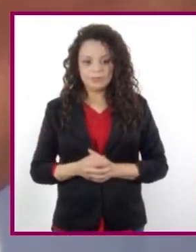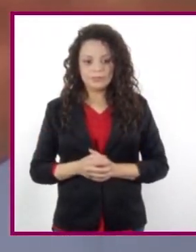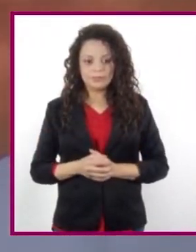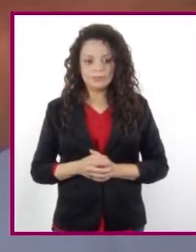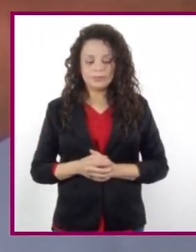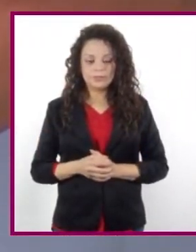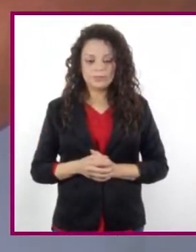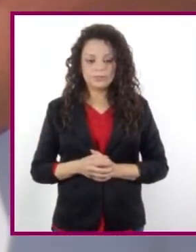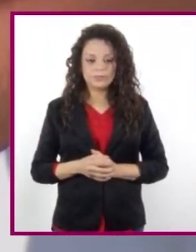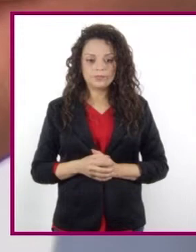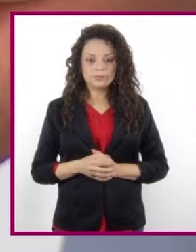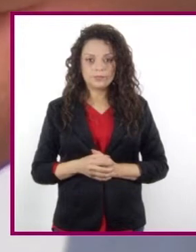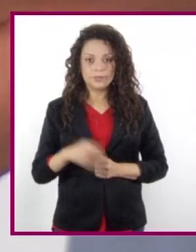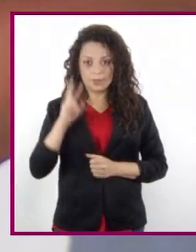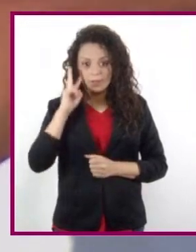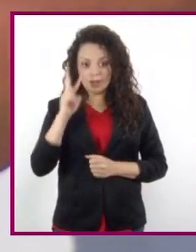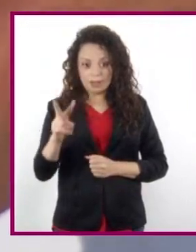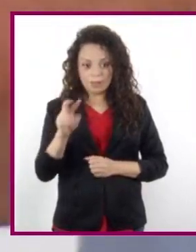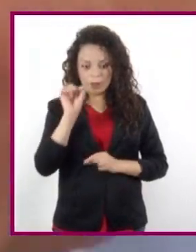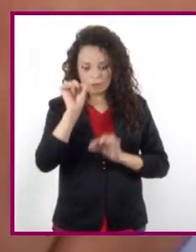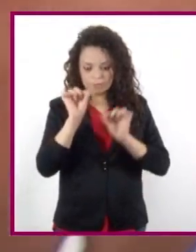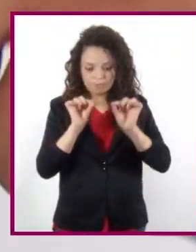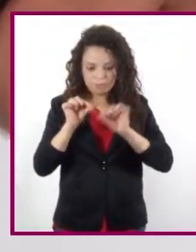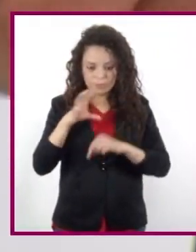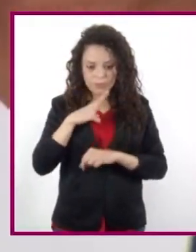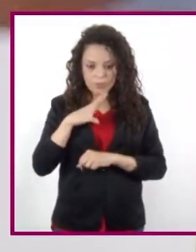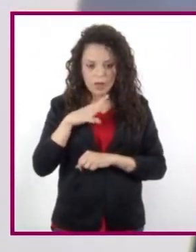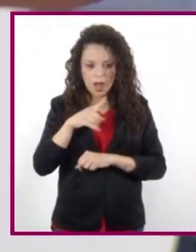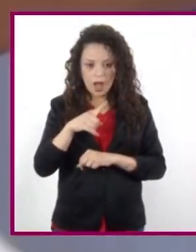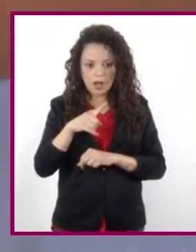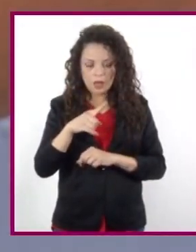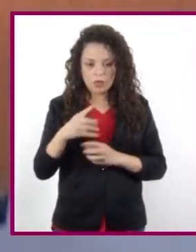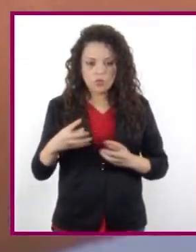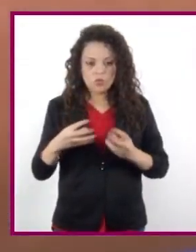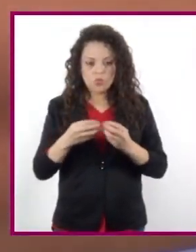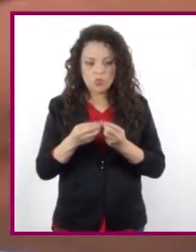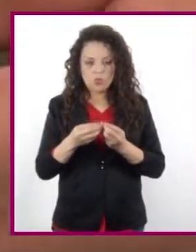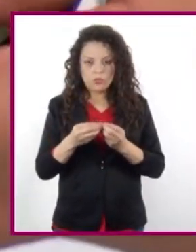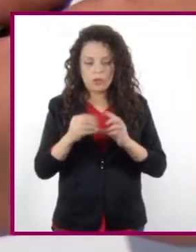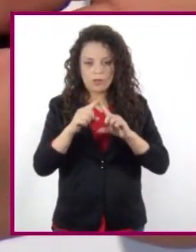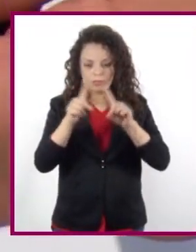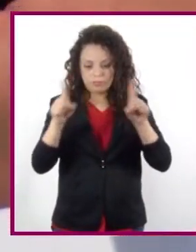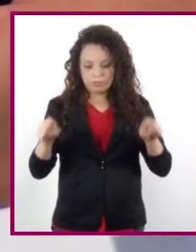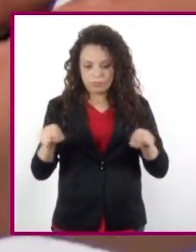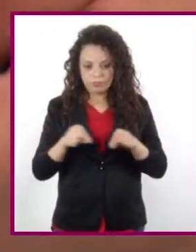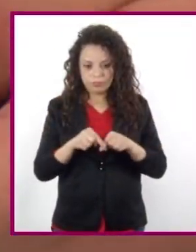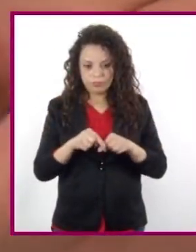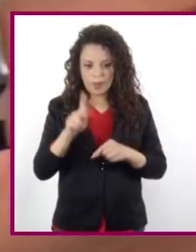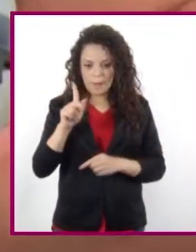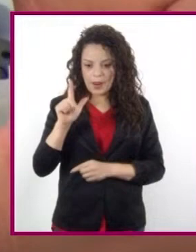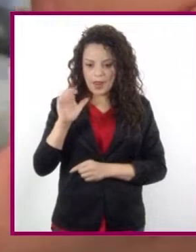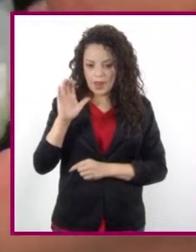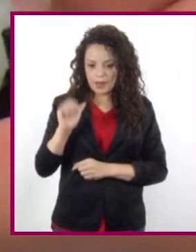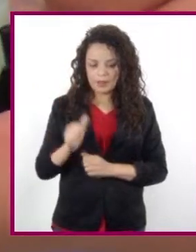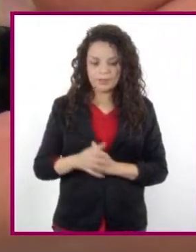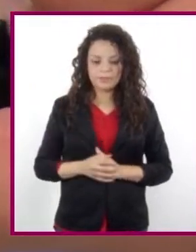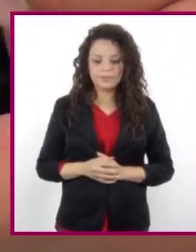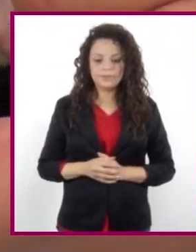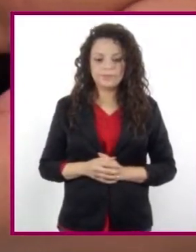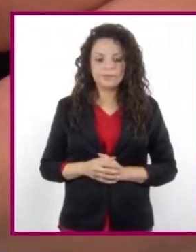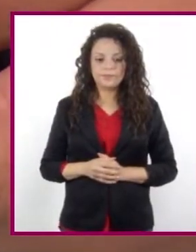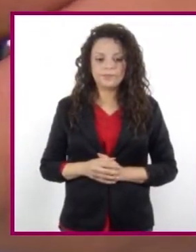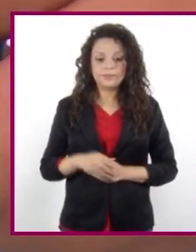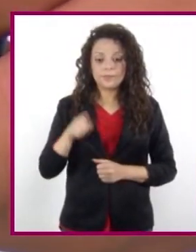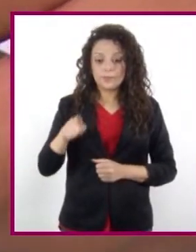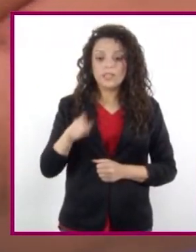notar algunos circuitos integrados. Y en esta parte de aquí contamos con